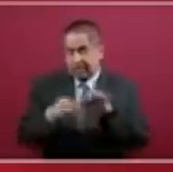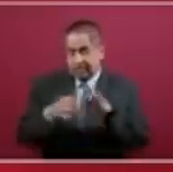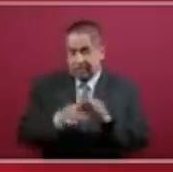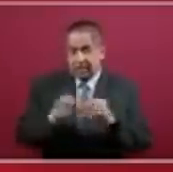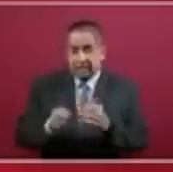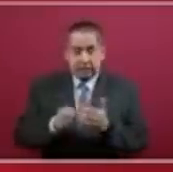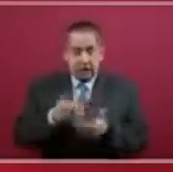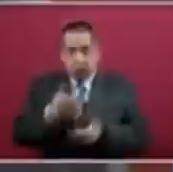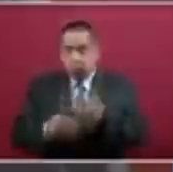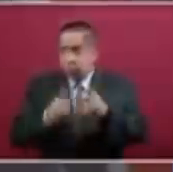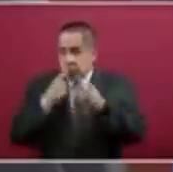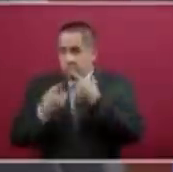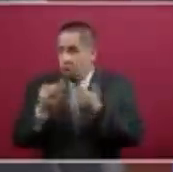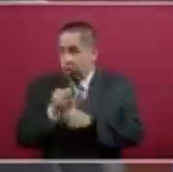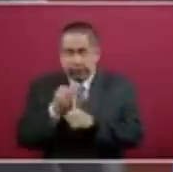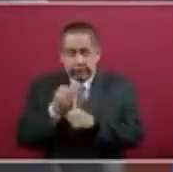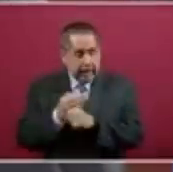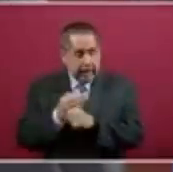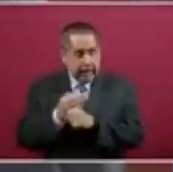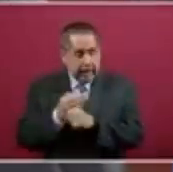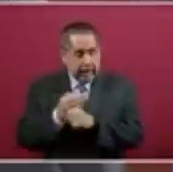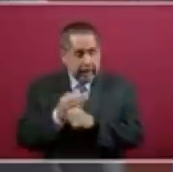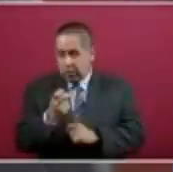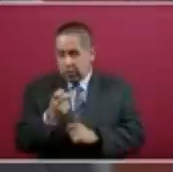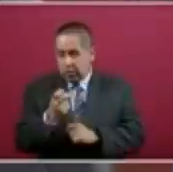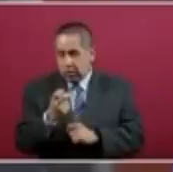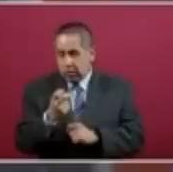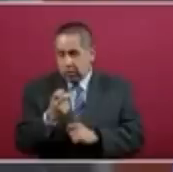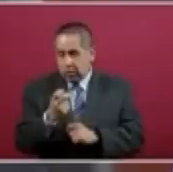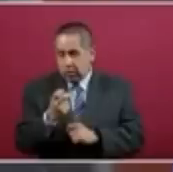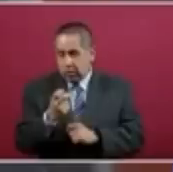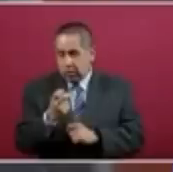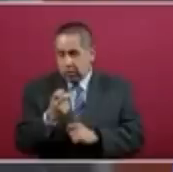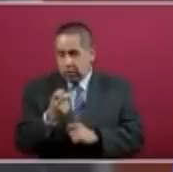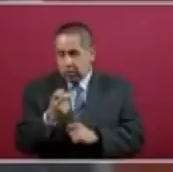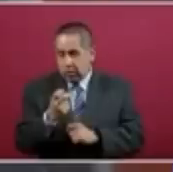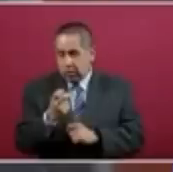este proceso que estamos viviendo, que hay libertades